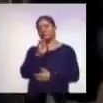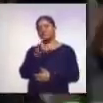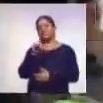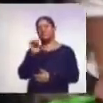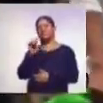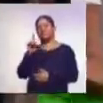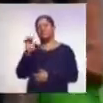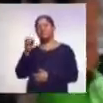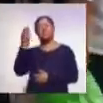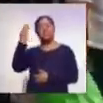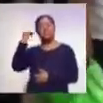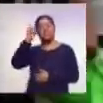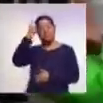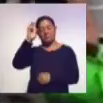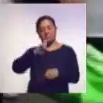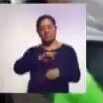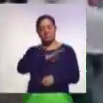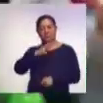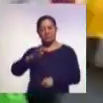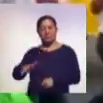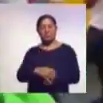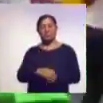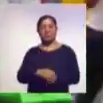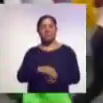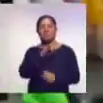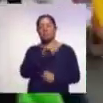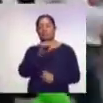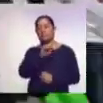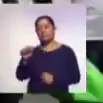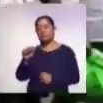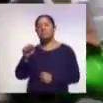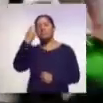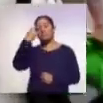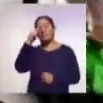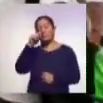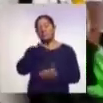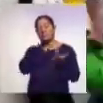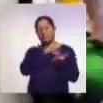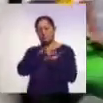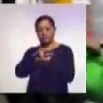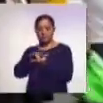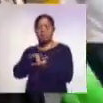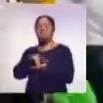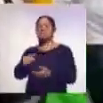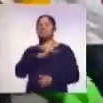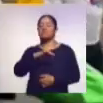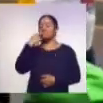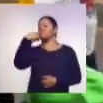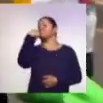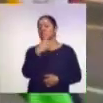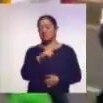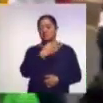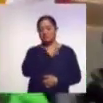Instituto Mexicano del Seguro Social, sobre la ayuda solidaria para que pudiera convertirse en un decreto presidencial y así